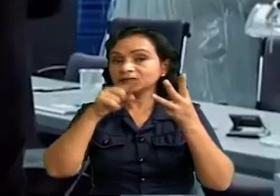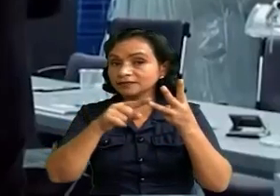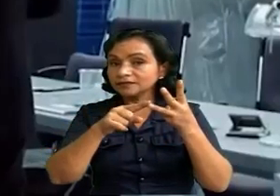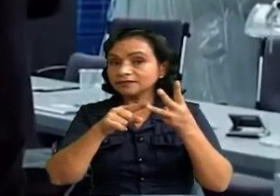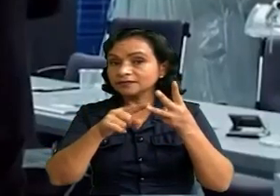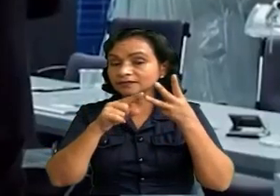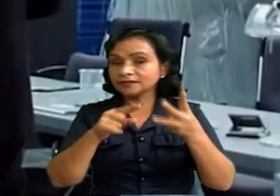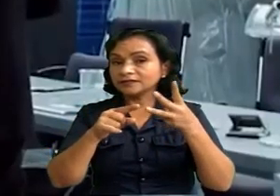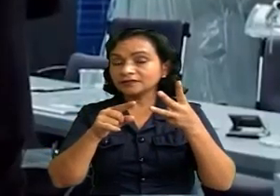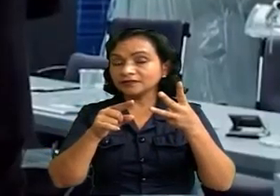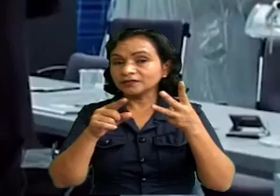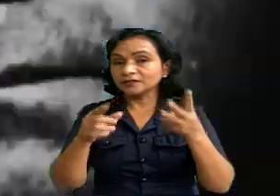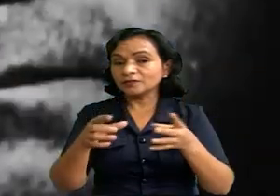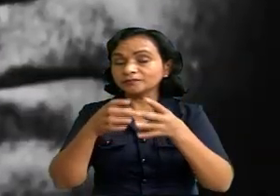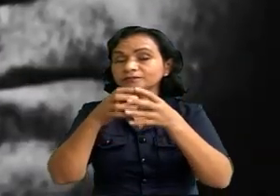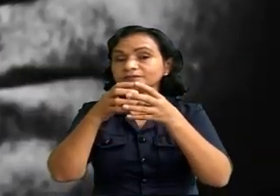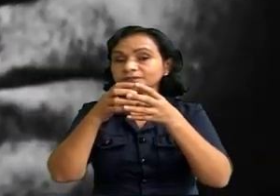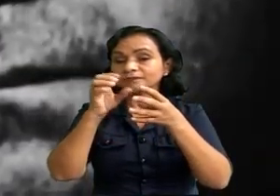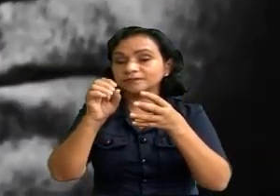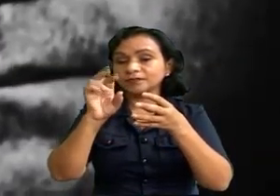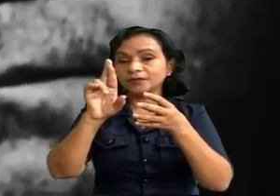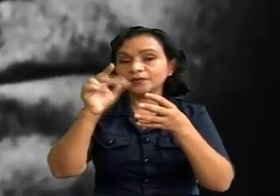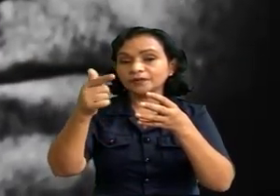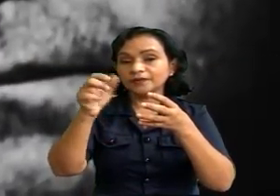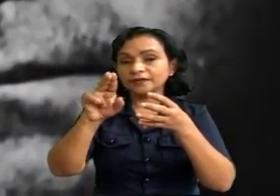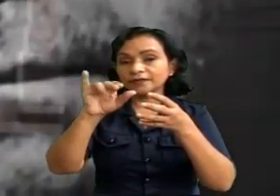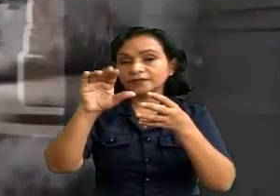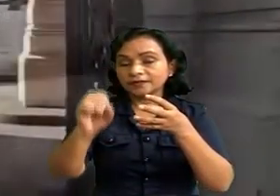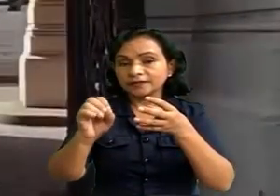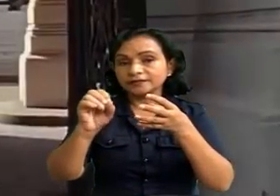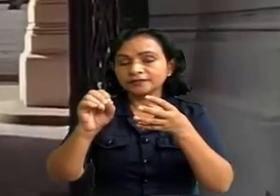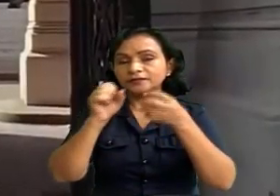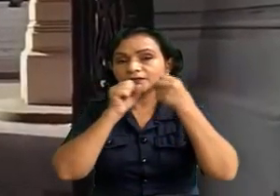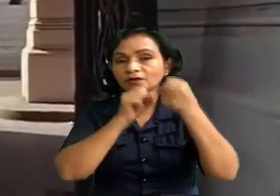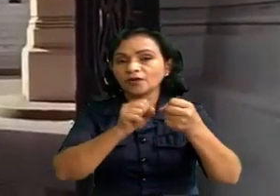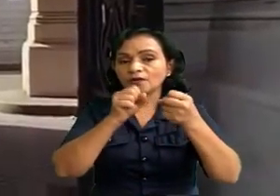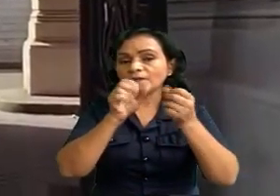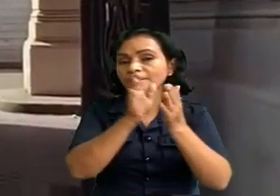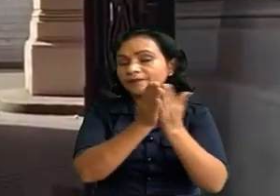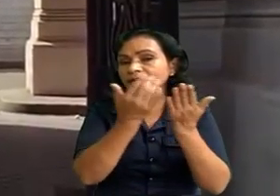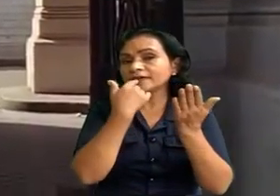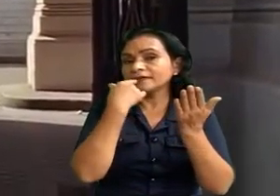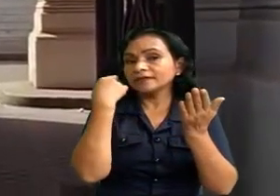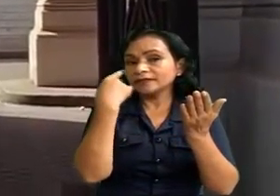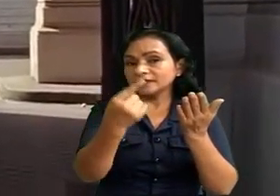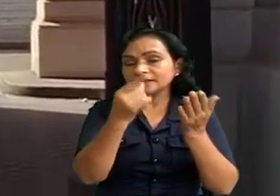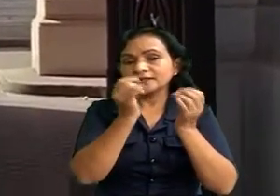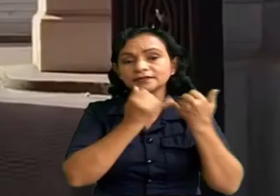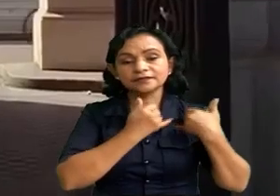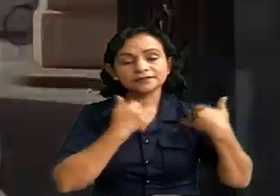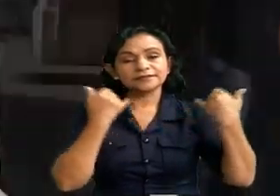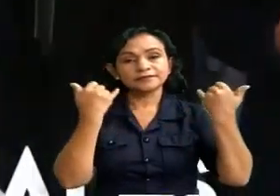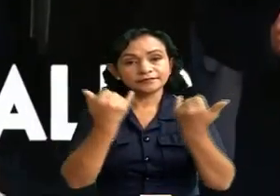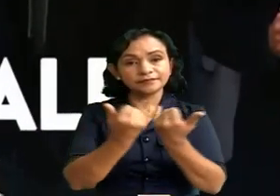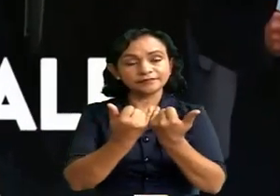grandes cuerpos orgánicos que Gramsci señala como las